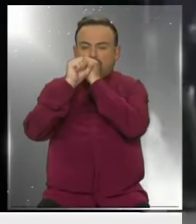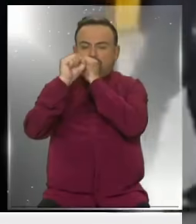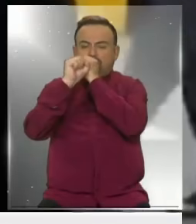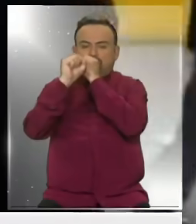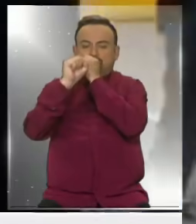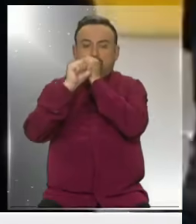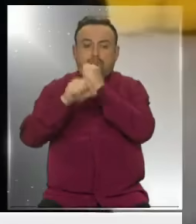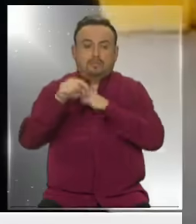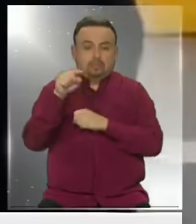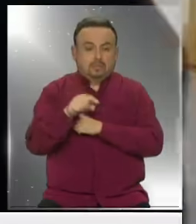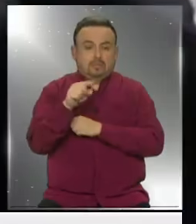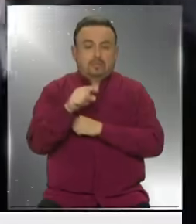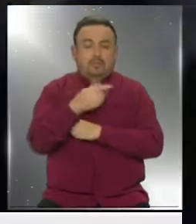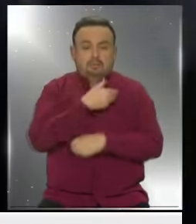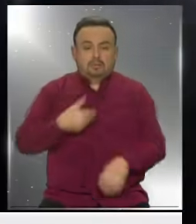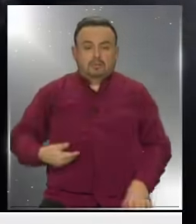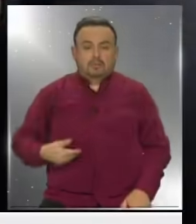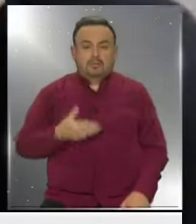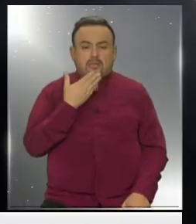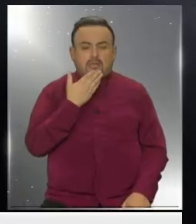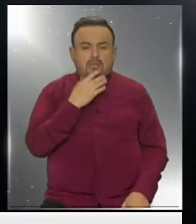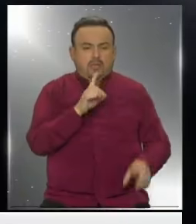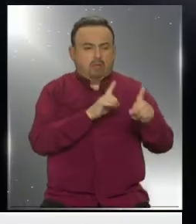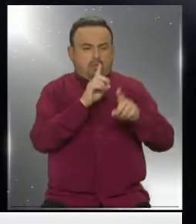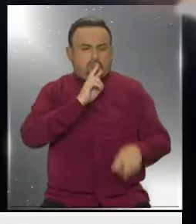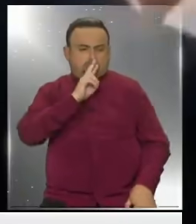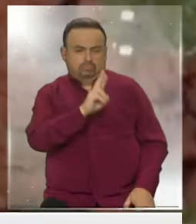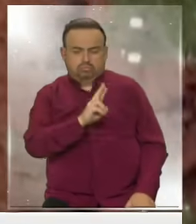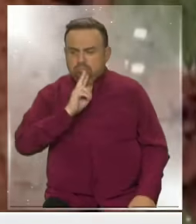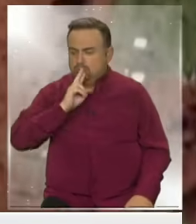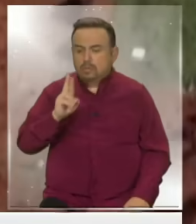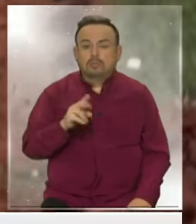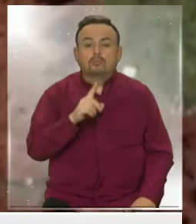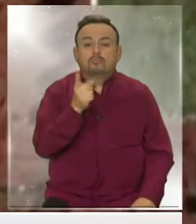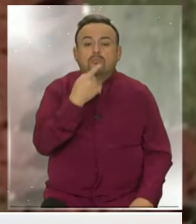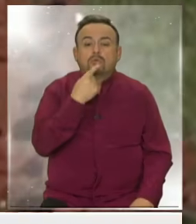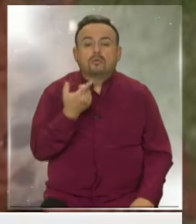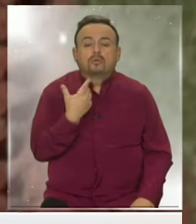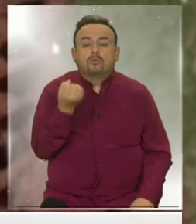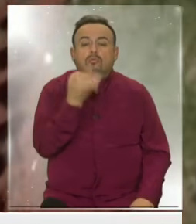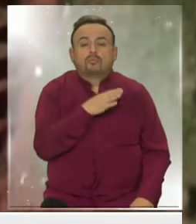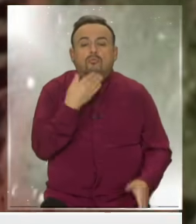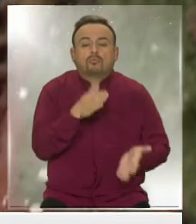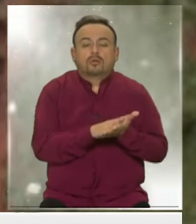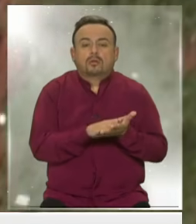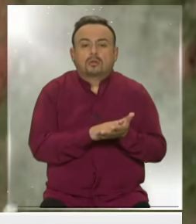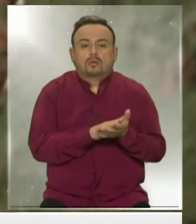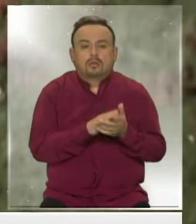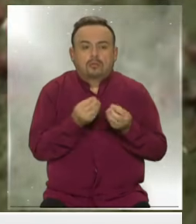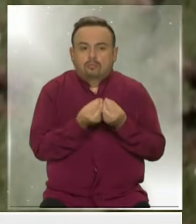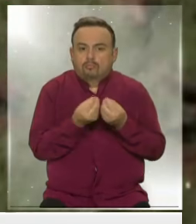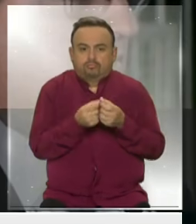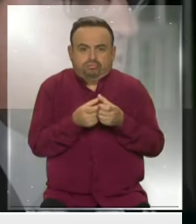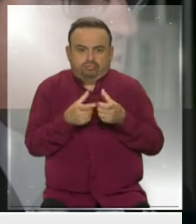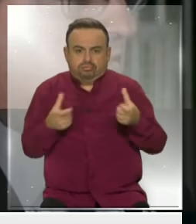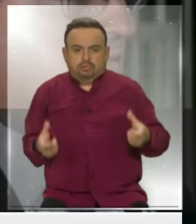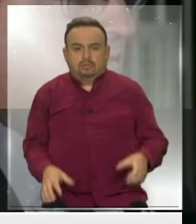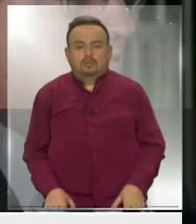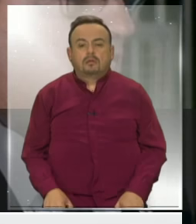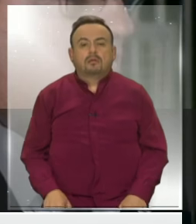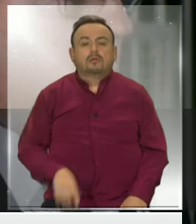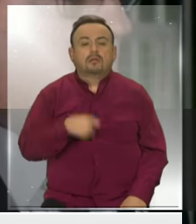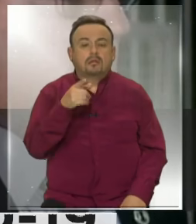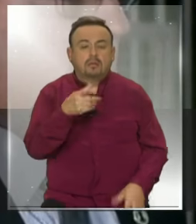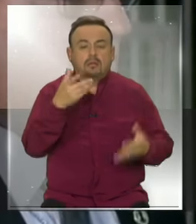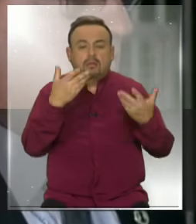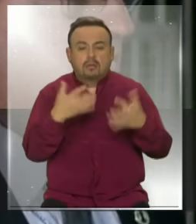No solo eso, el mandatario ha respondido así a la prensa cuando le preguntan por la cifra de muertos, que no para de crecer. Ultrapasó